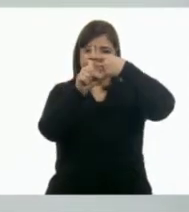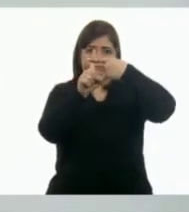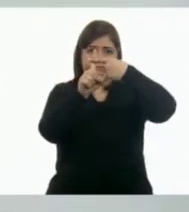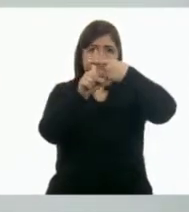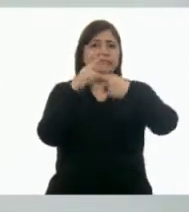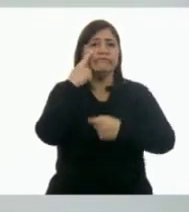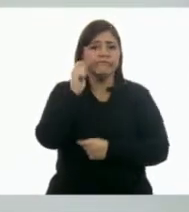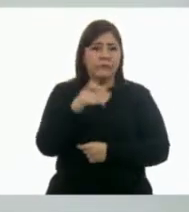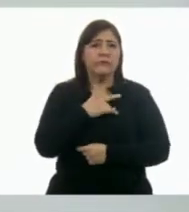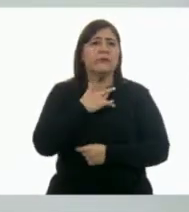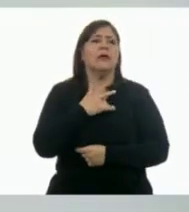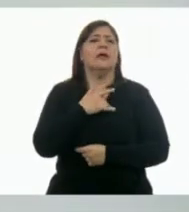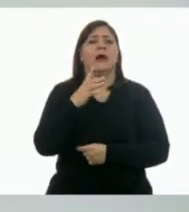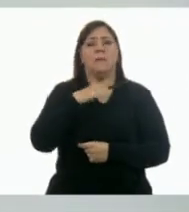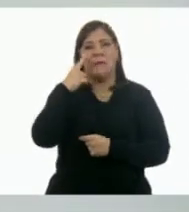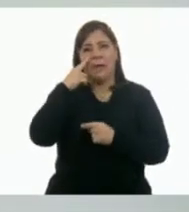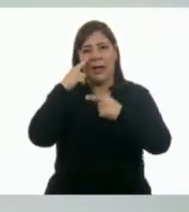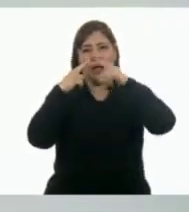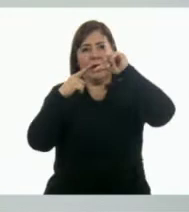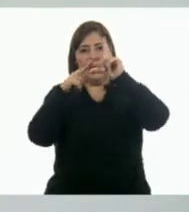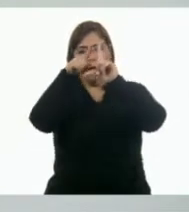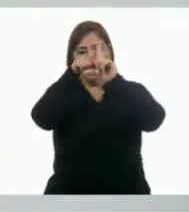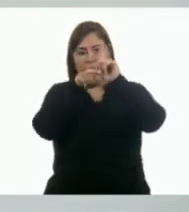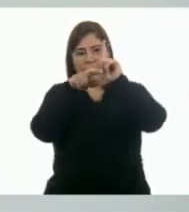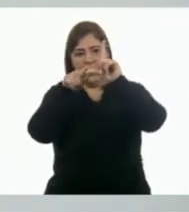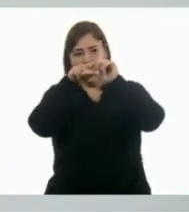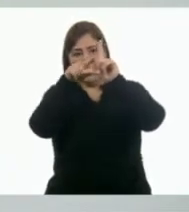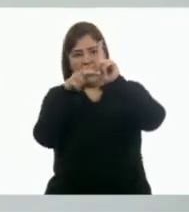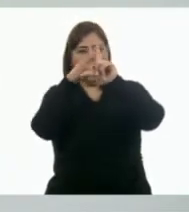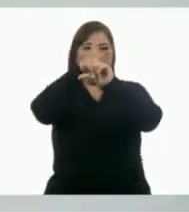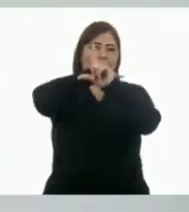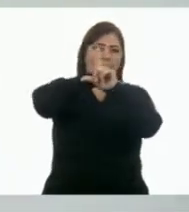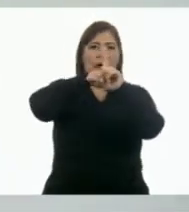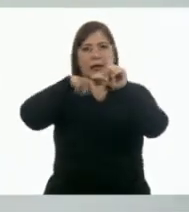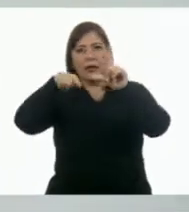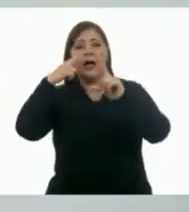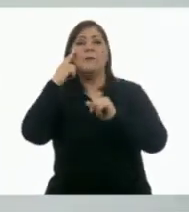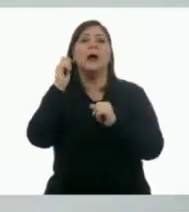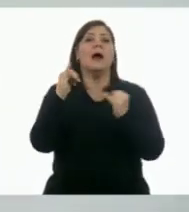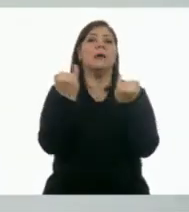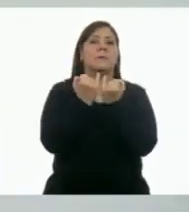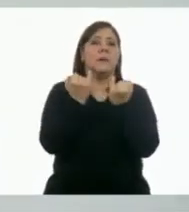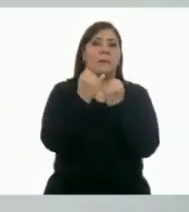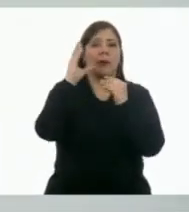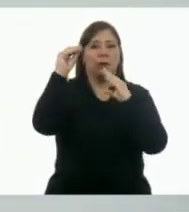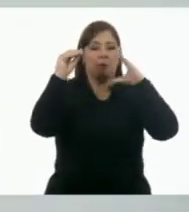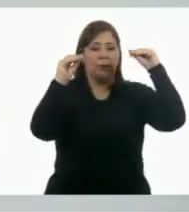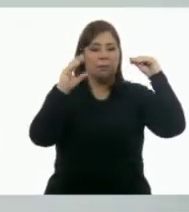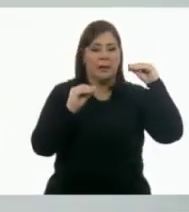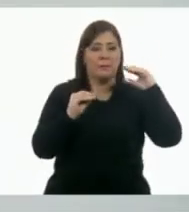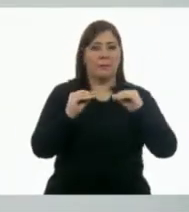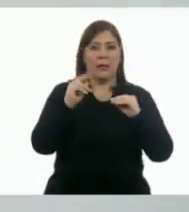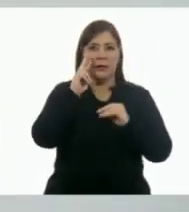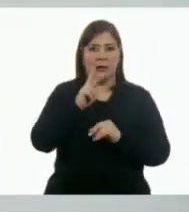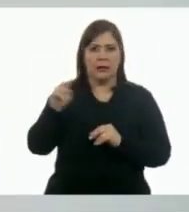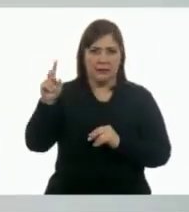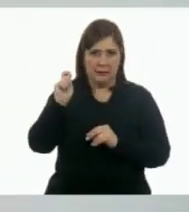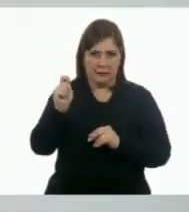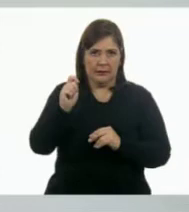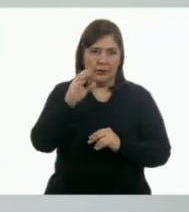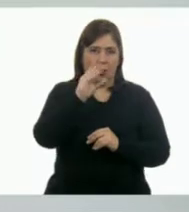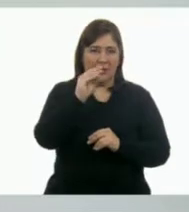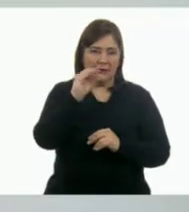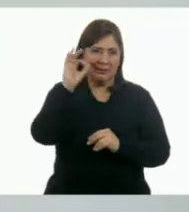vemos aquí y si vemos aquí, los ángulos que se forman son exactamente los mismos. Son ángulos de 90